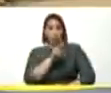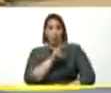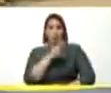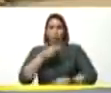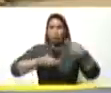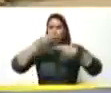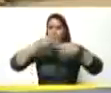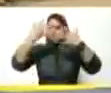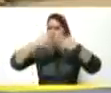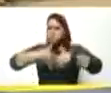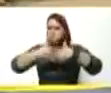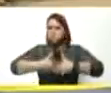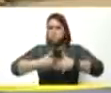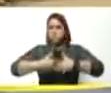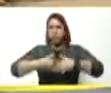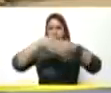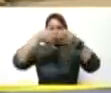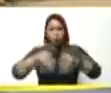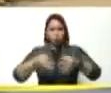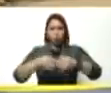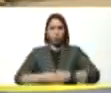esta maquinaria formidable,